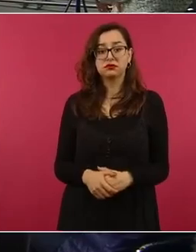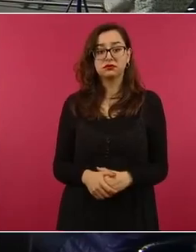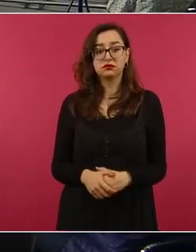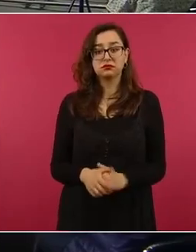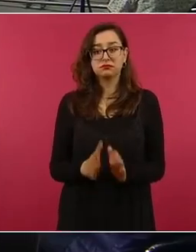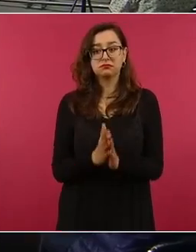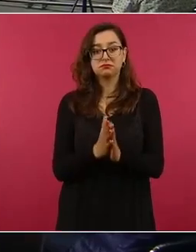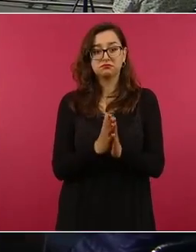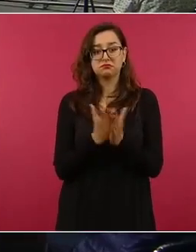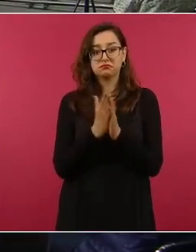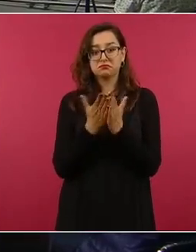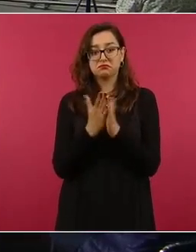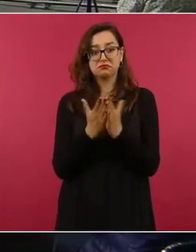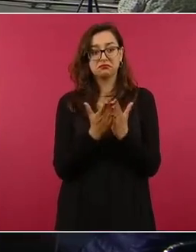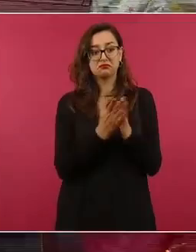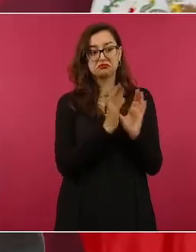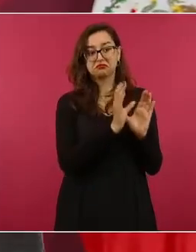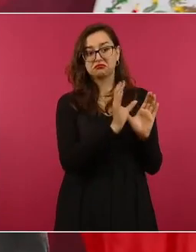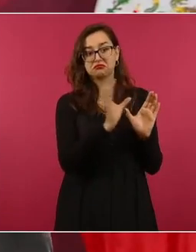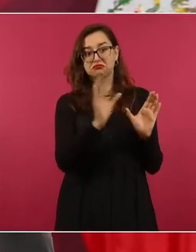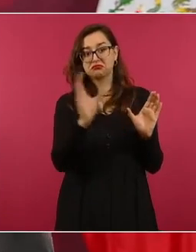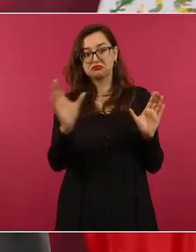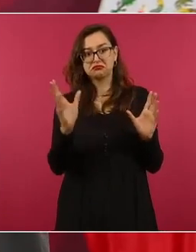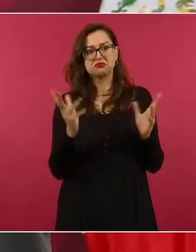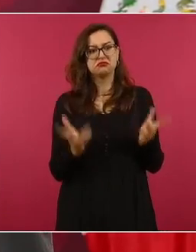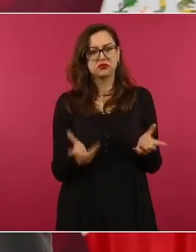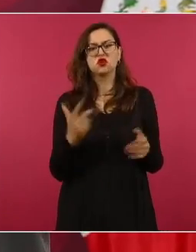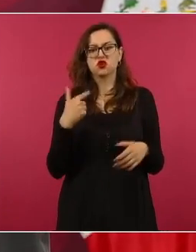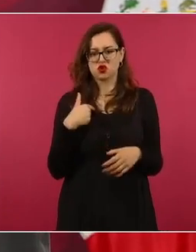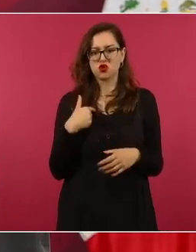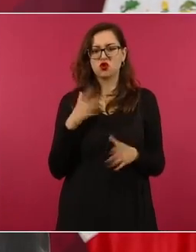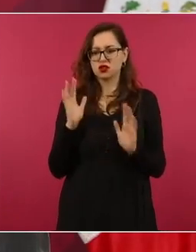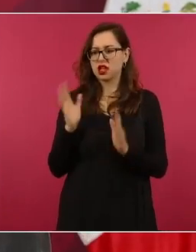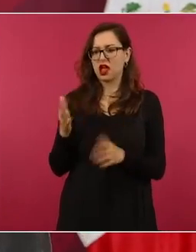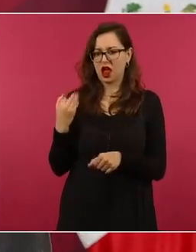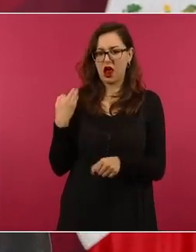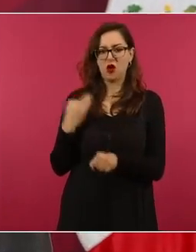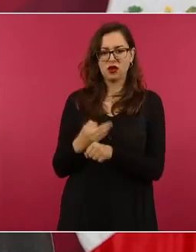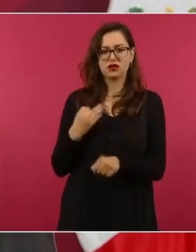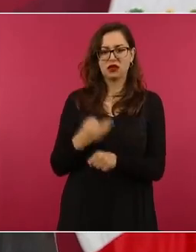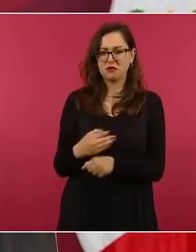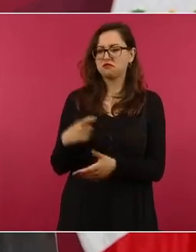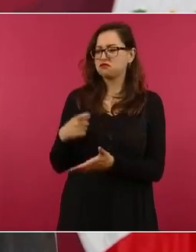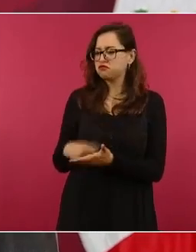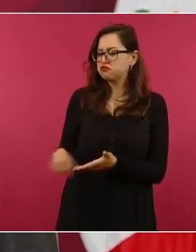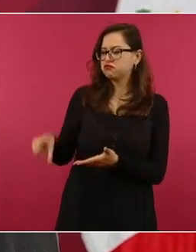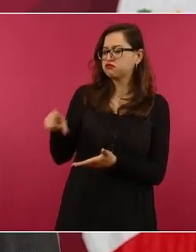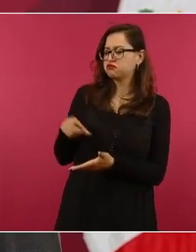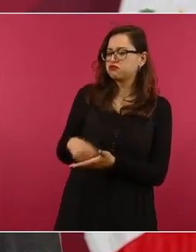los libros, pues ya estoy haciendo mi selección de libros,